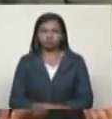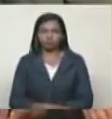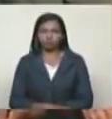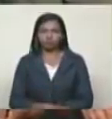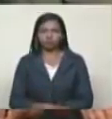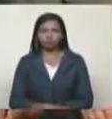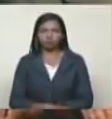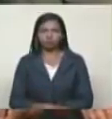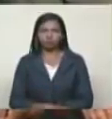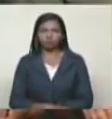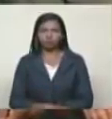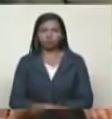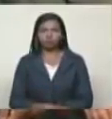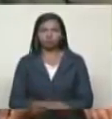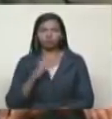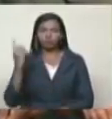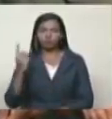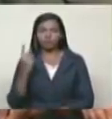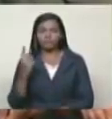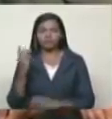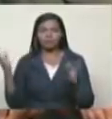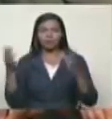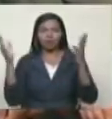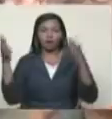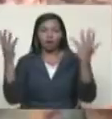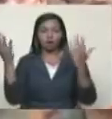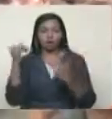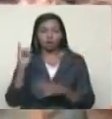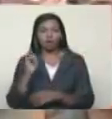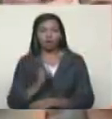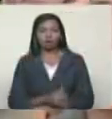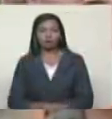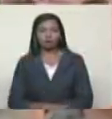solo por la gloria que ellas dan,